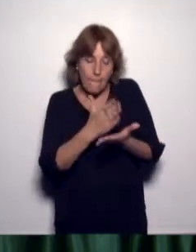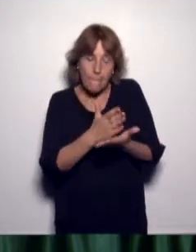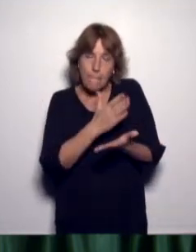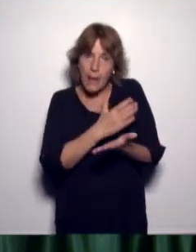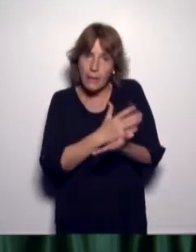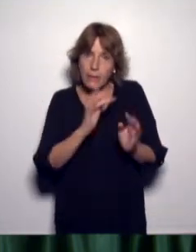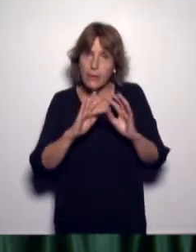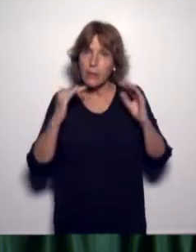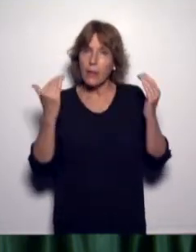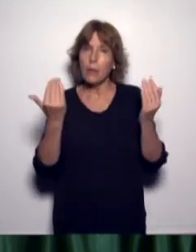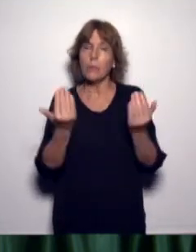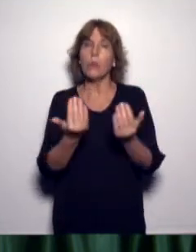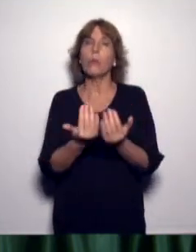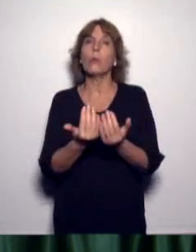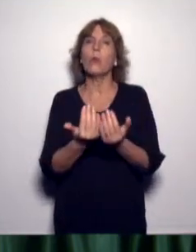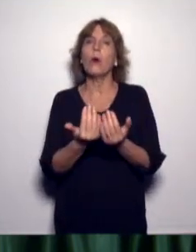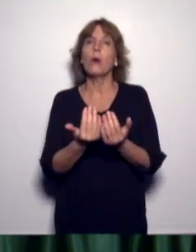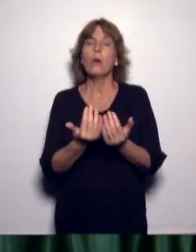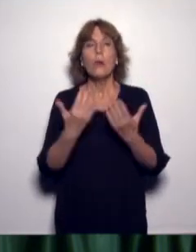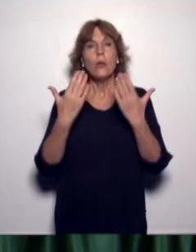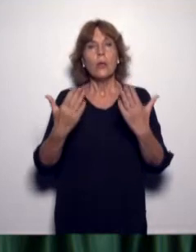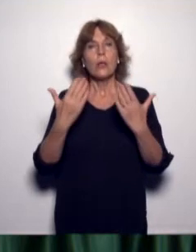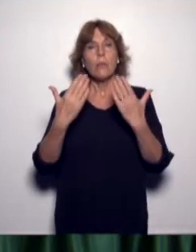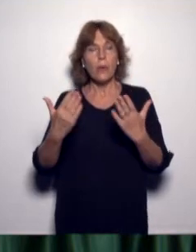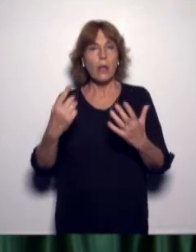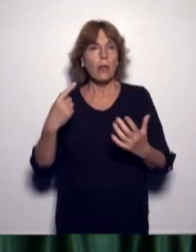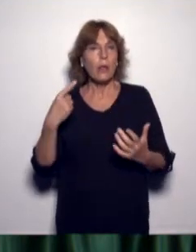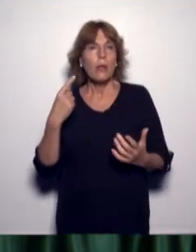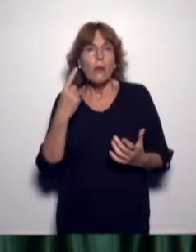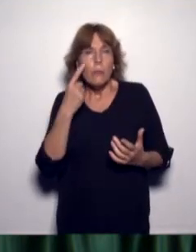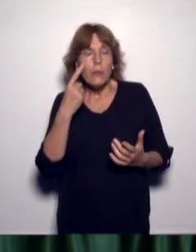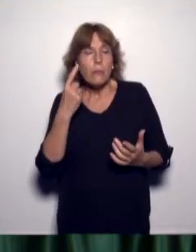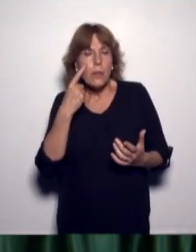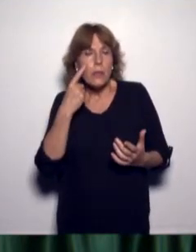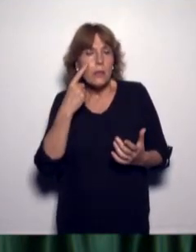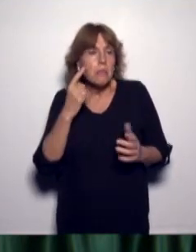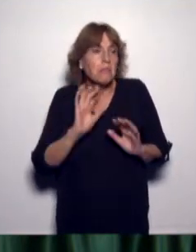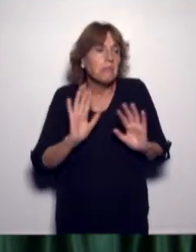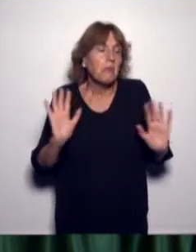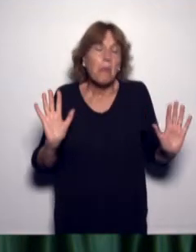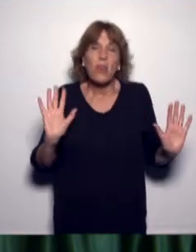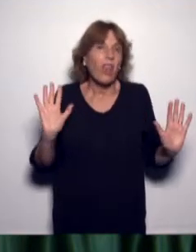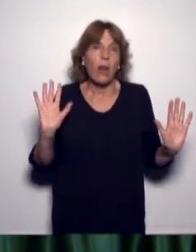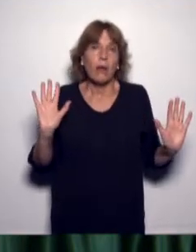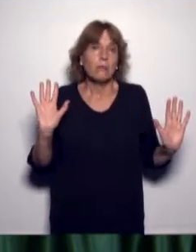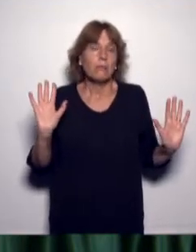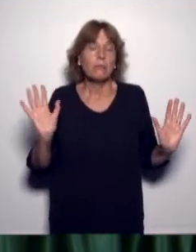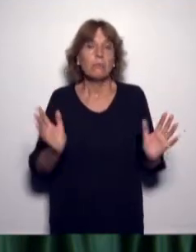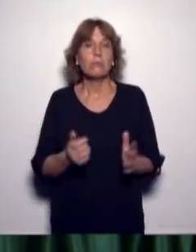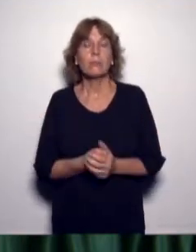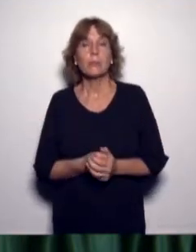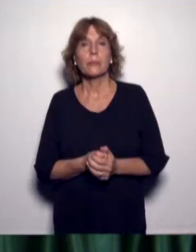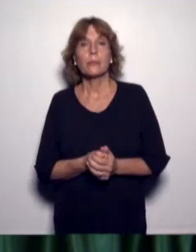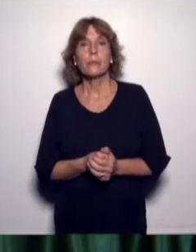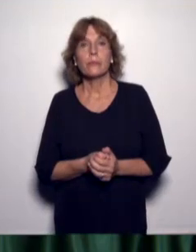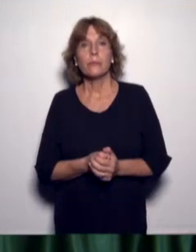vivir sin límites, el derroche de unos en perjuicio de la pobreza de muchos. En